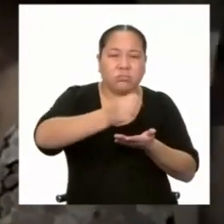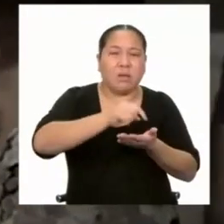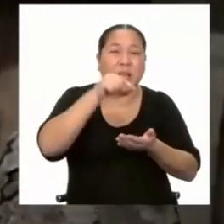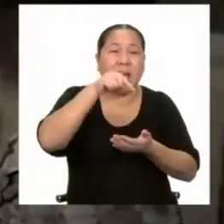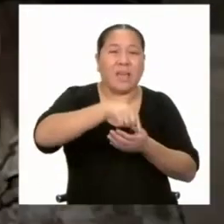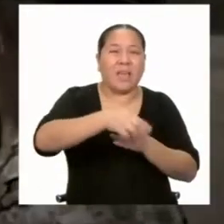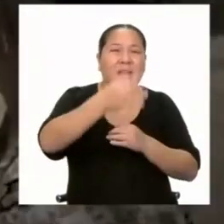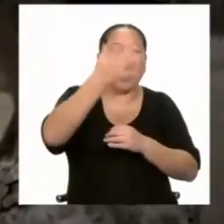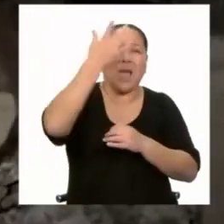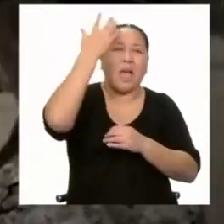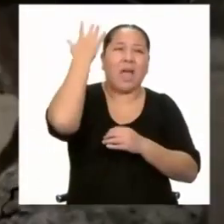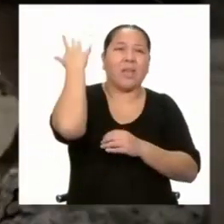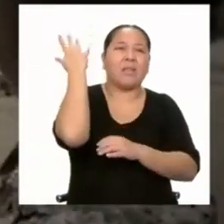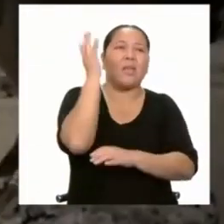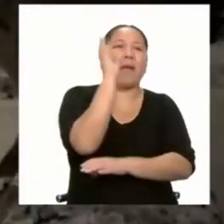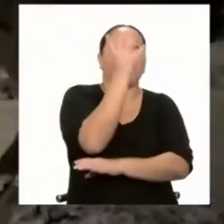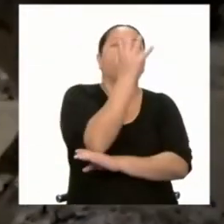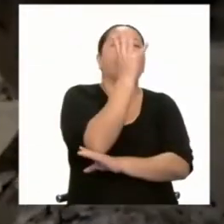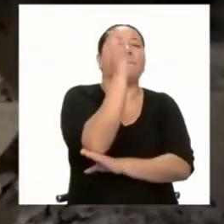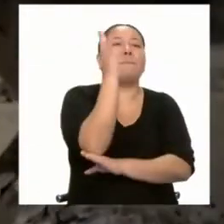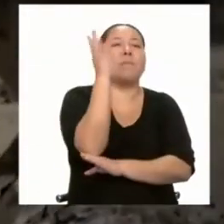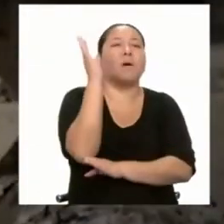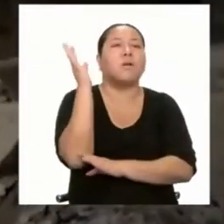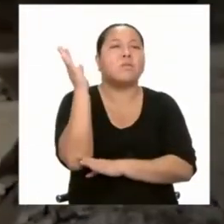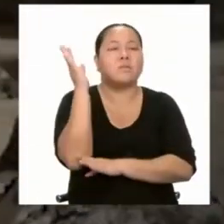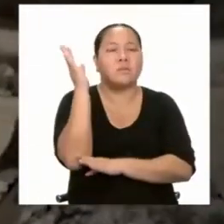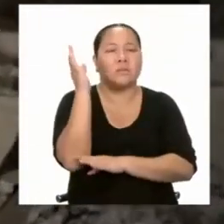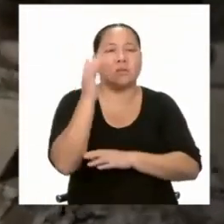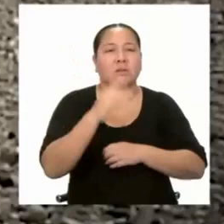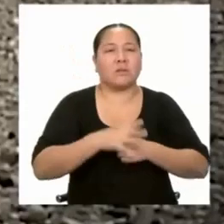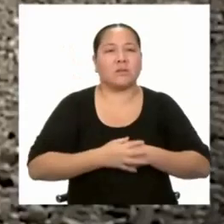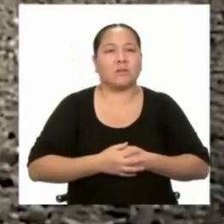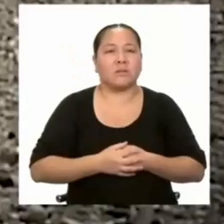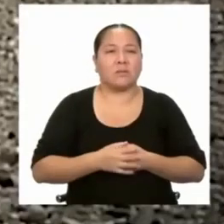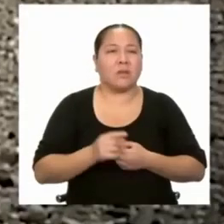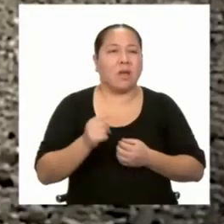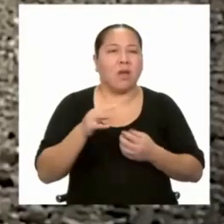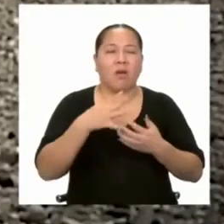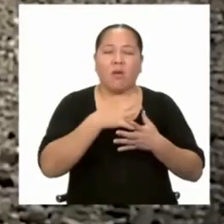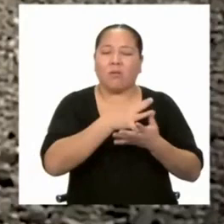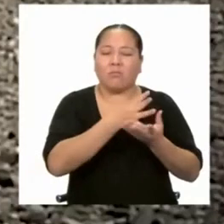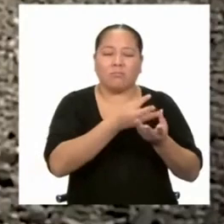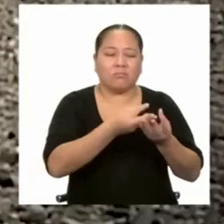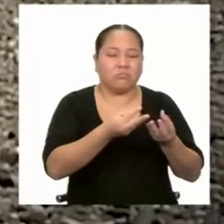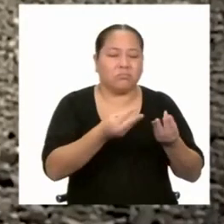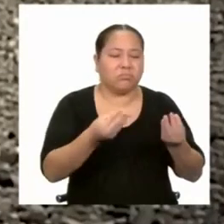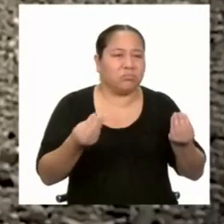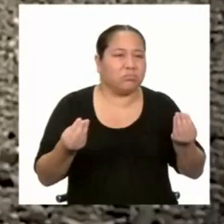bosques, árboles, castaños, todo.